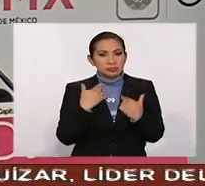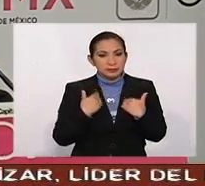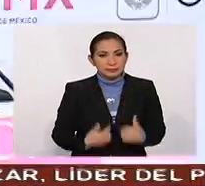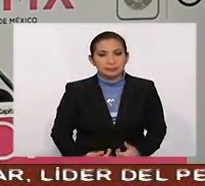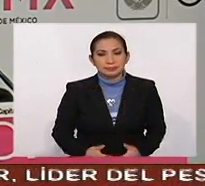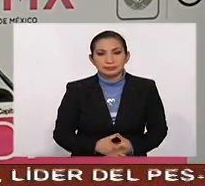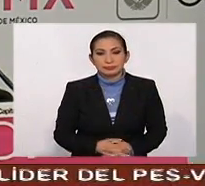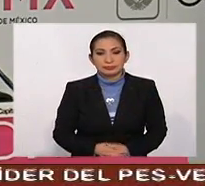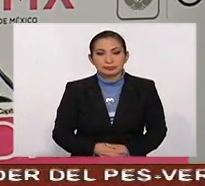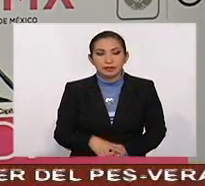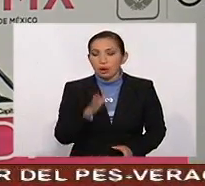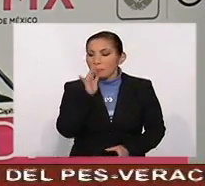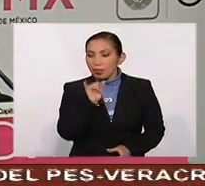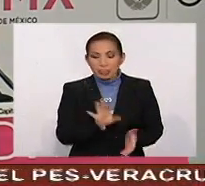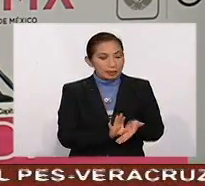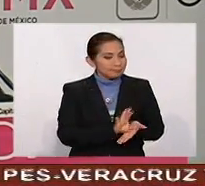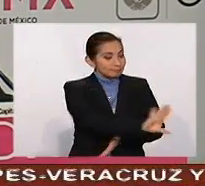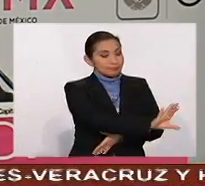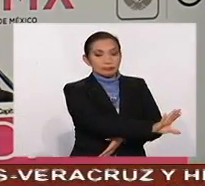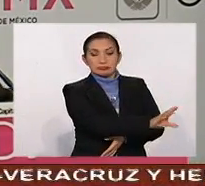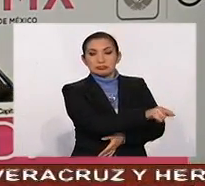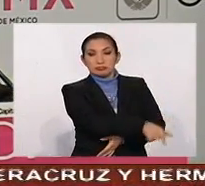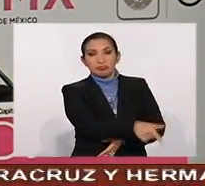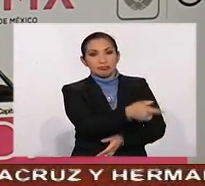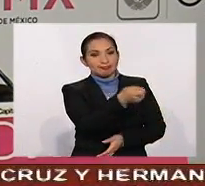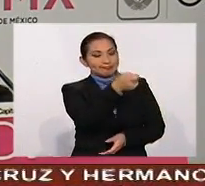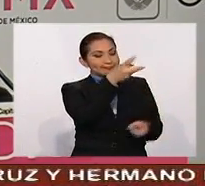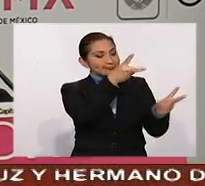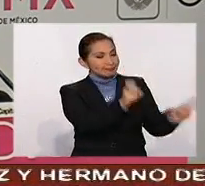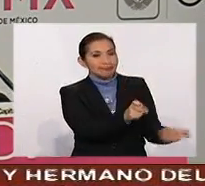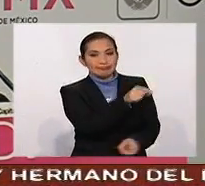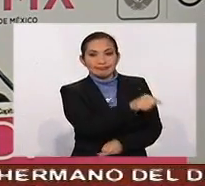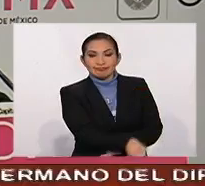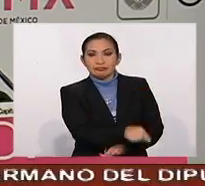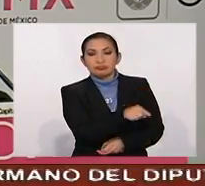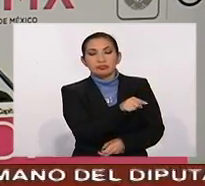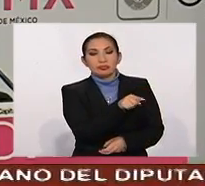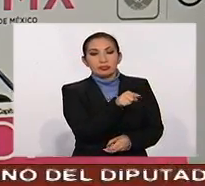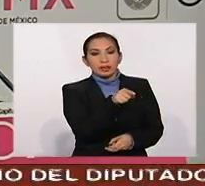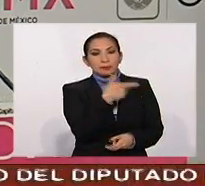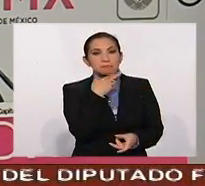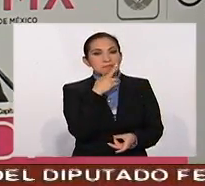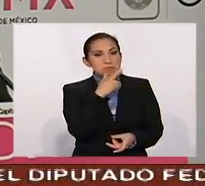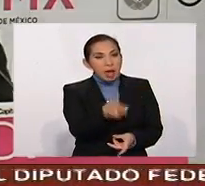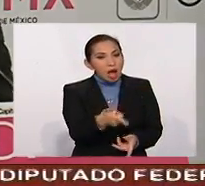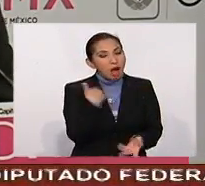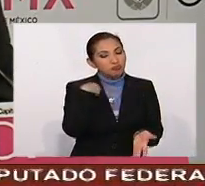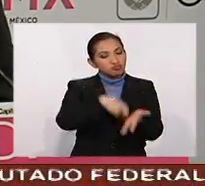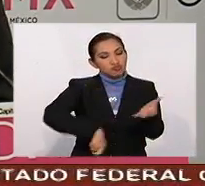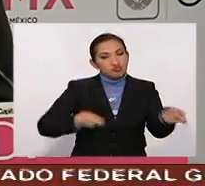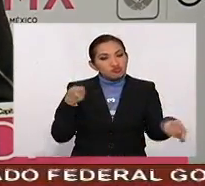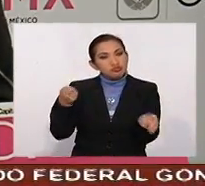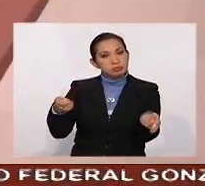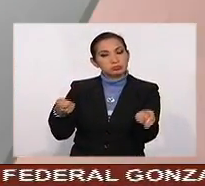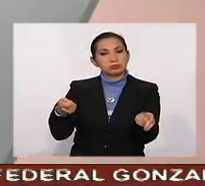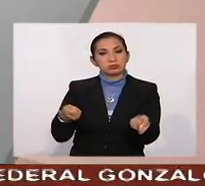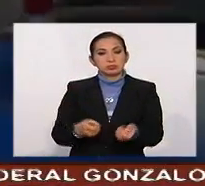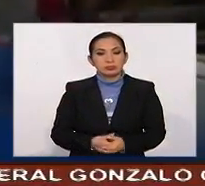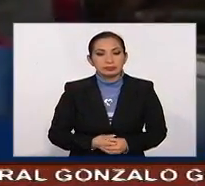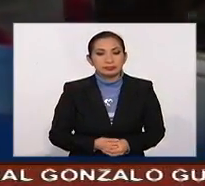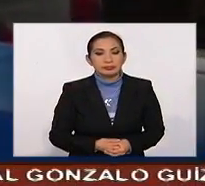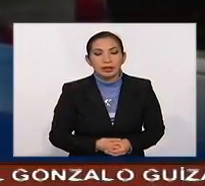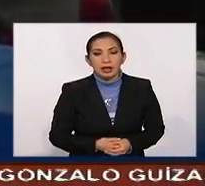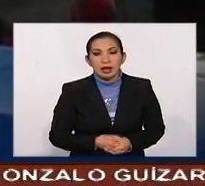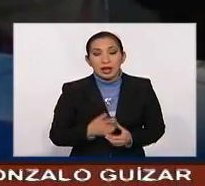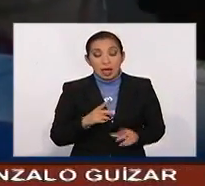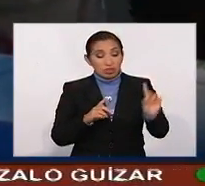humanos, no puede quedarse fuera el planteamiento de mejora regulatoria.